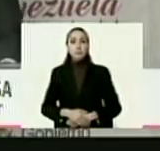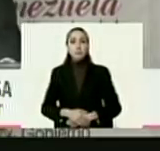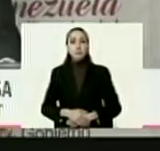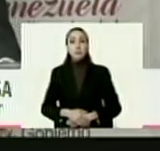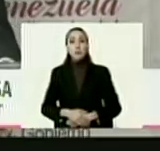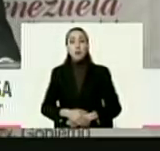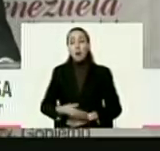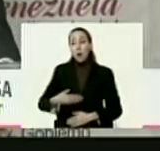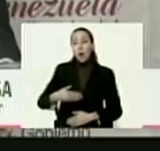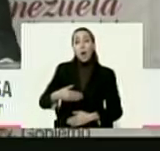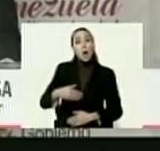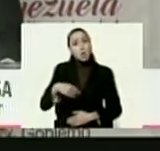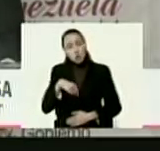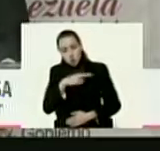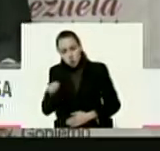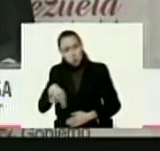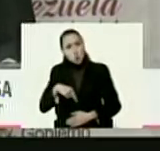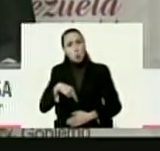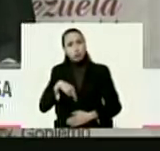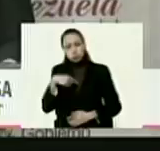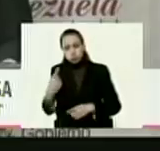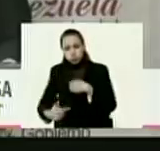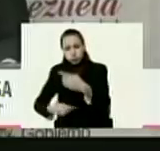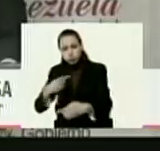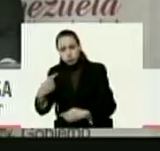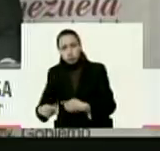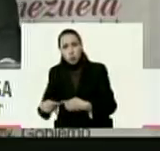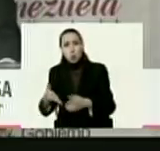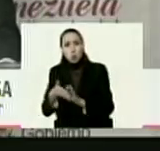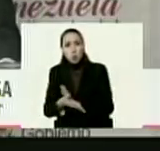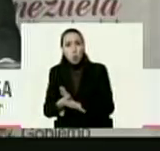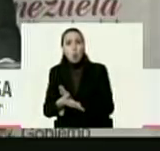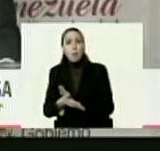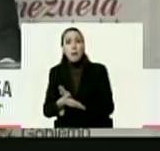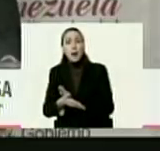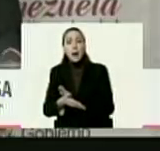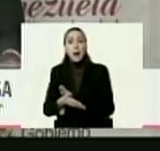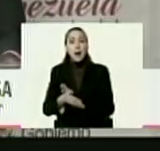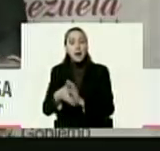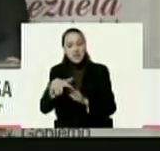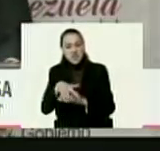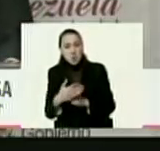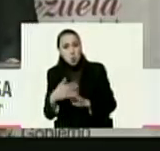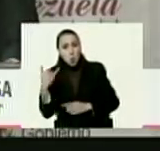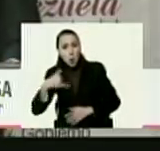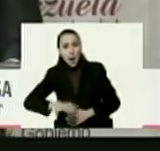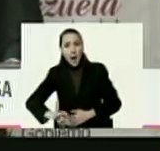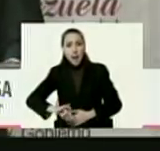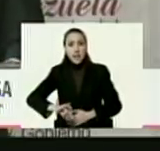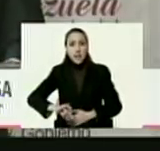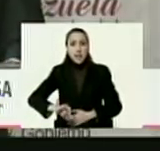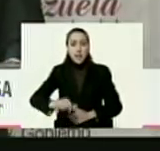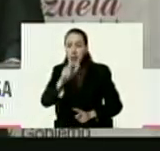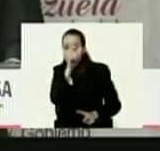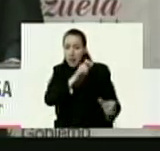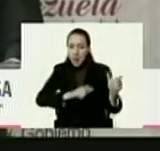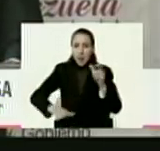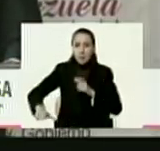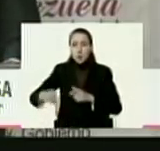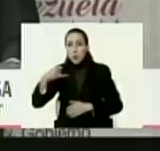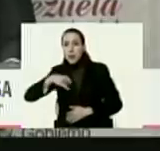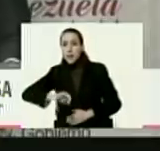estos días que podríamos definir como el corolario, los últimos estertores de